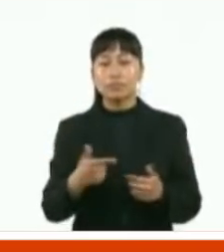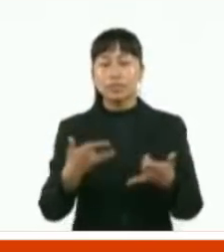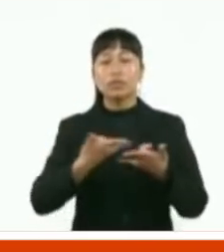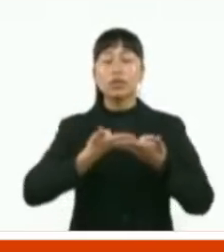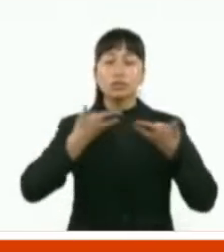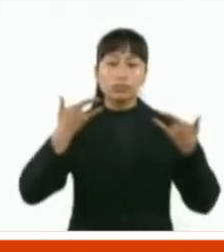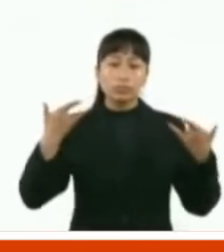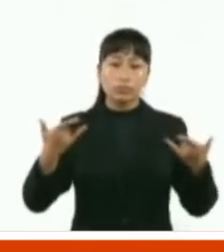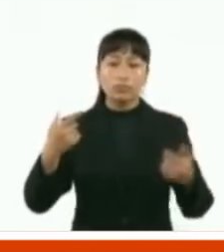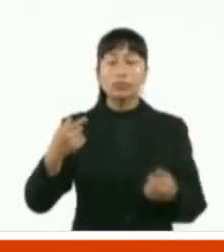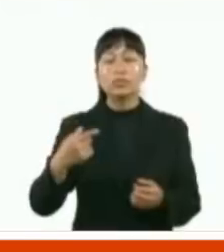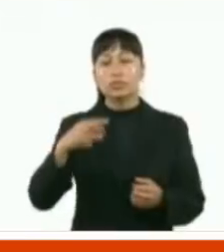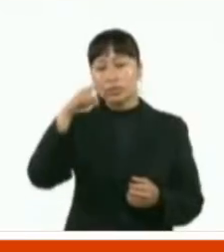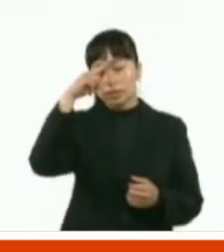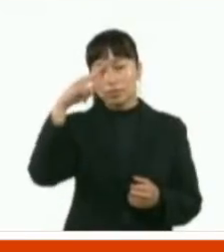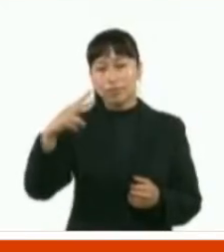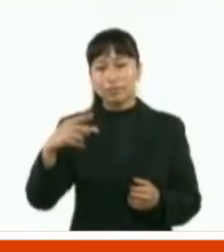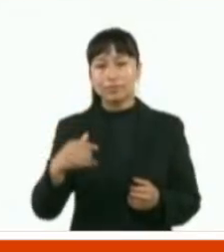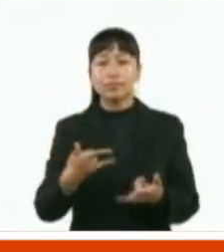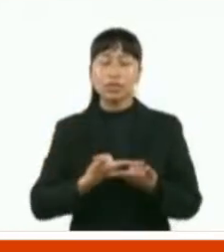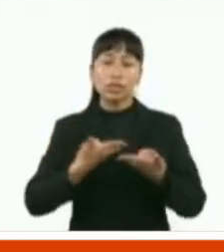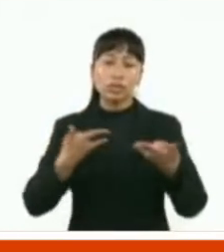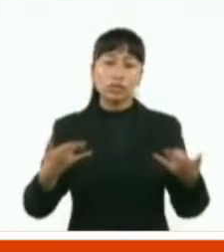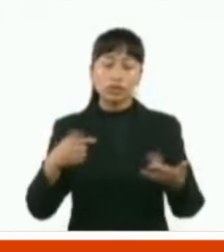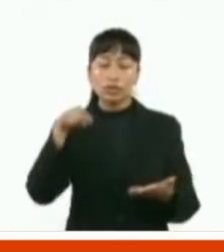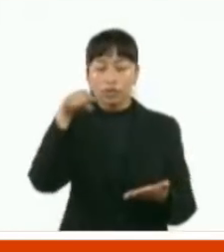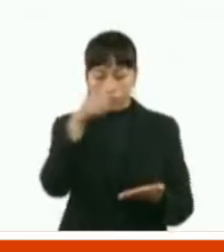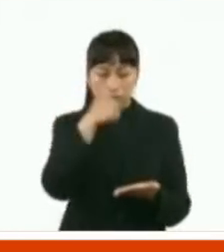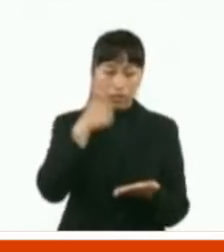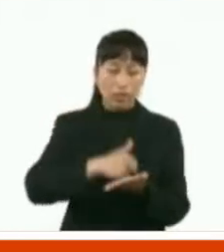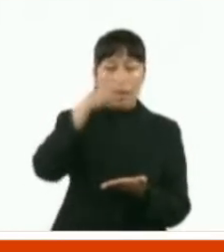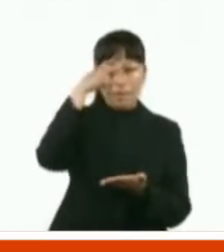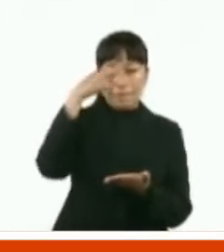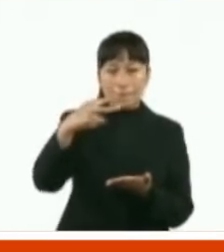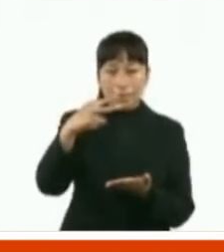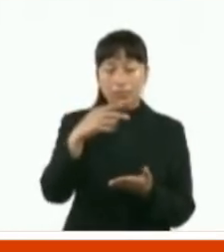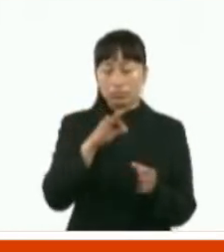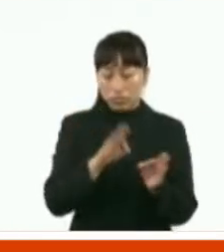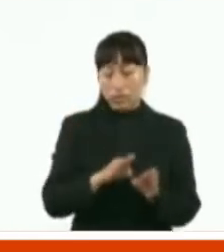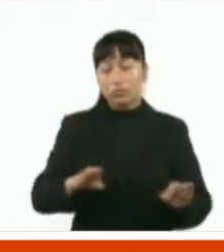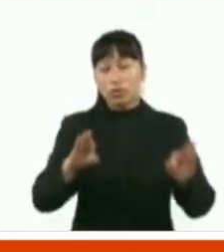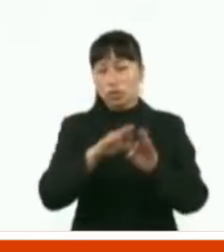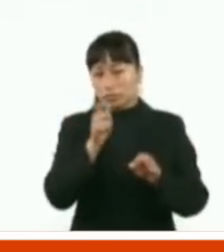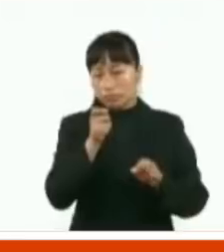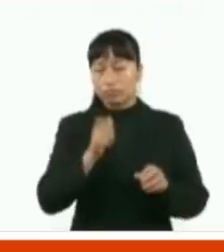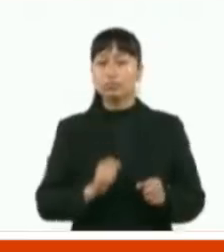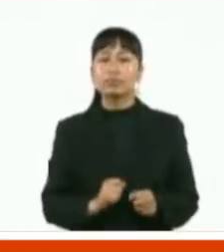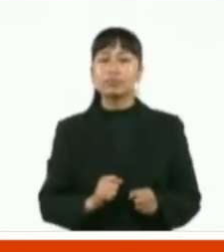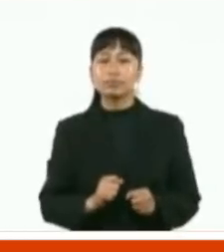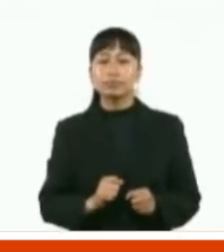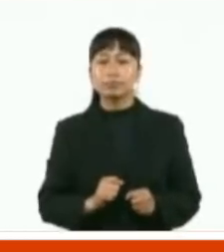de México y un legado en la construcción de la historia de la Ciudad de México. Como bien han